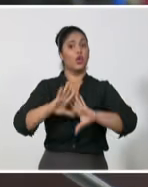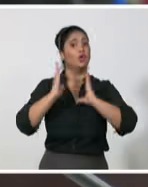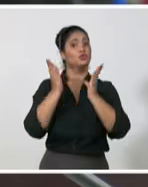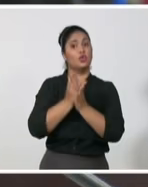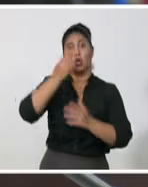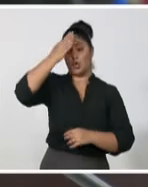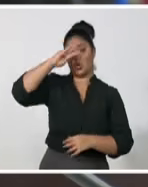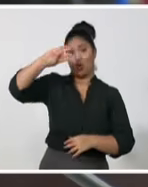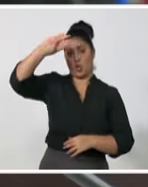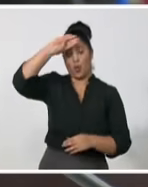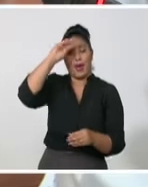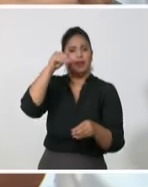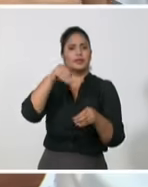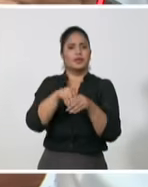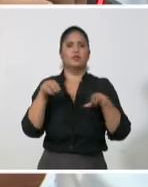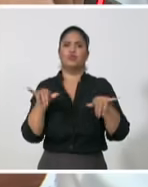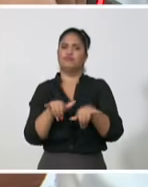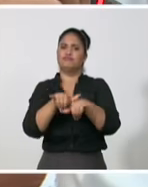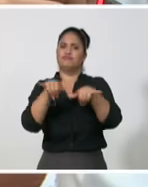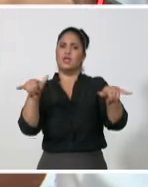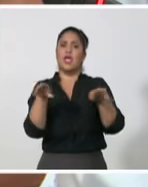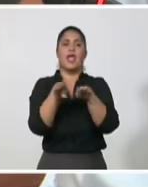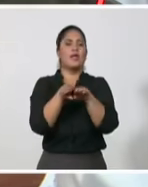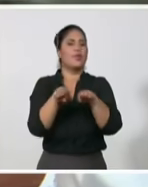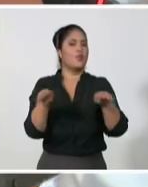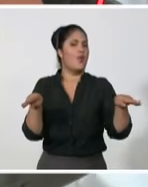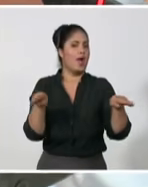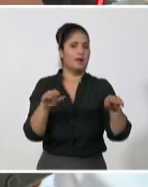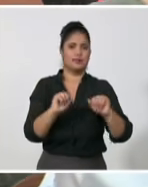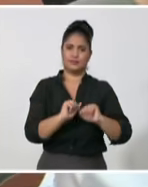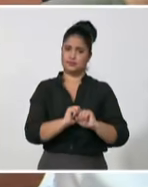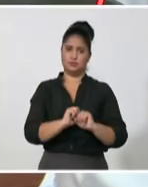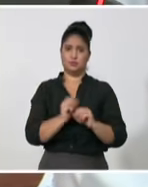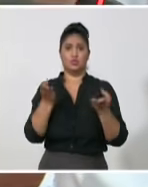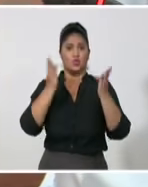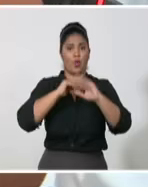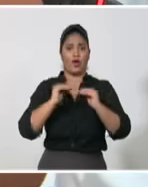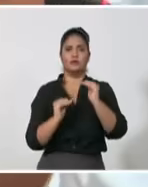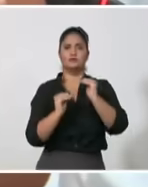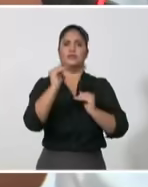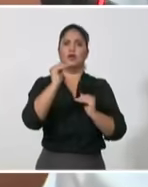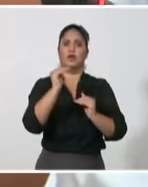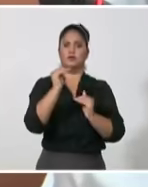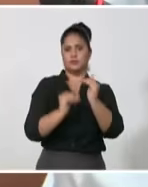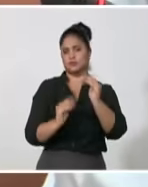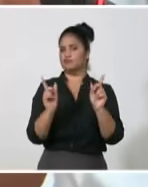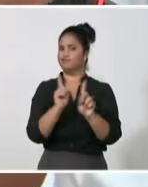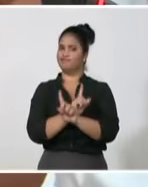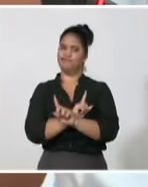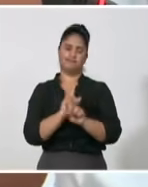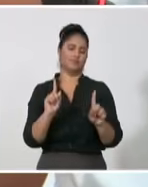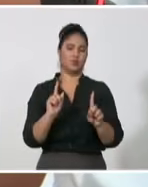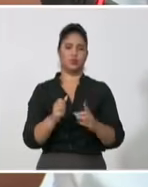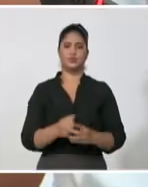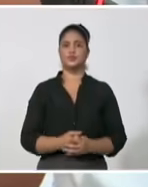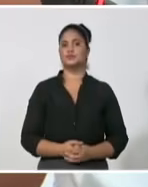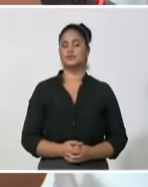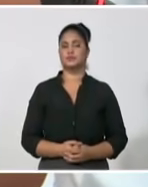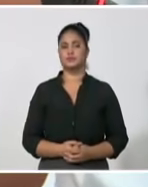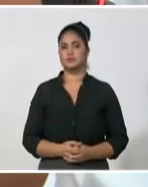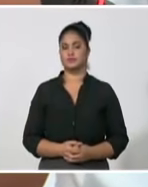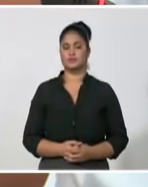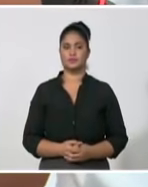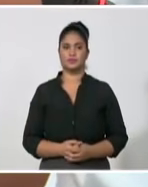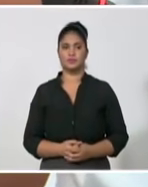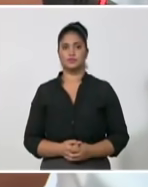a veces es preferible no cumplir con un por ciento esperando tener a cuadro preparado que